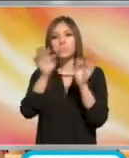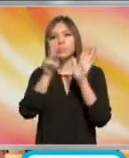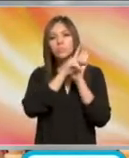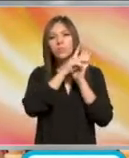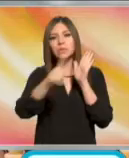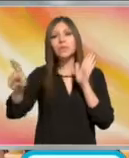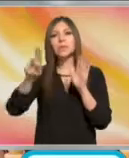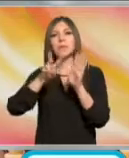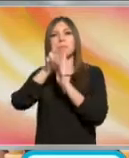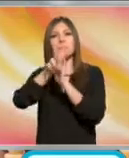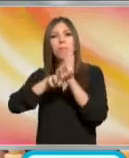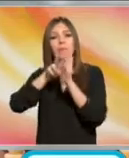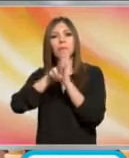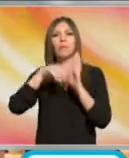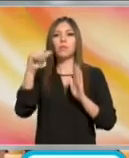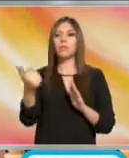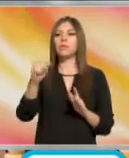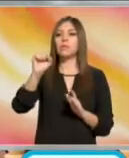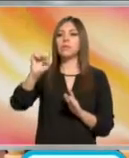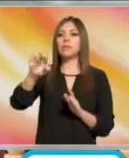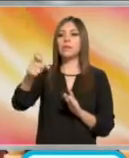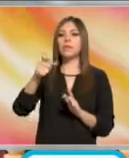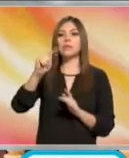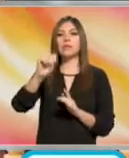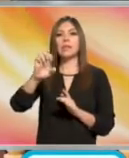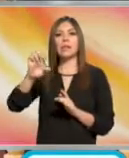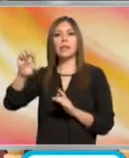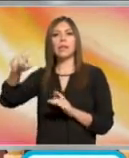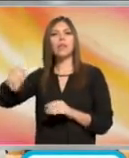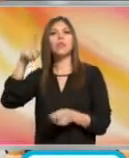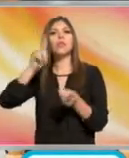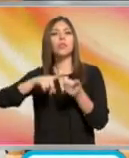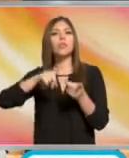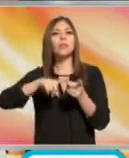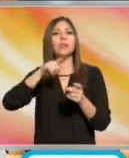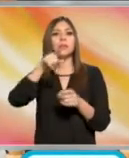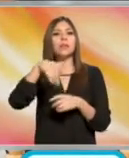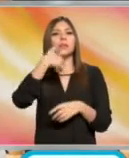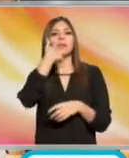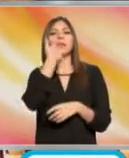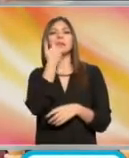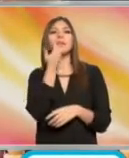famoso sexting, este sexting donde nosotras tratamos de